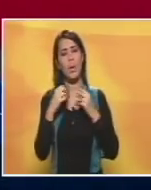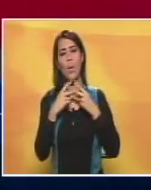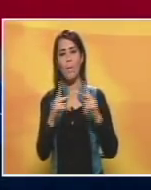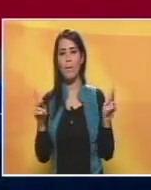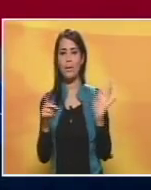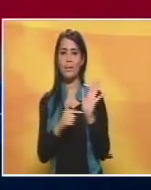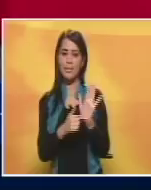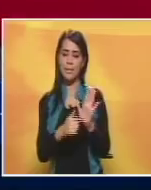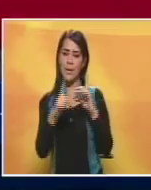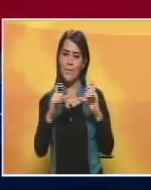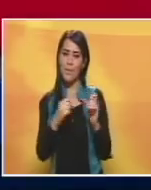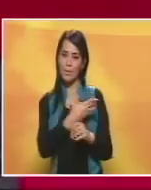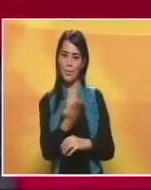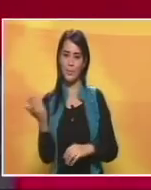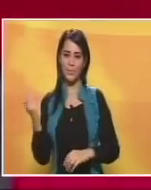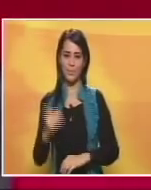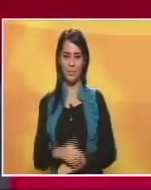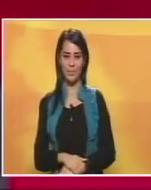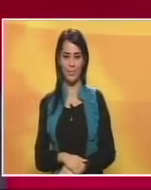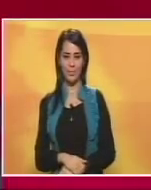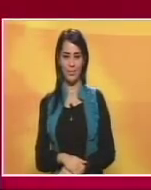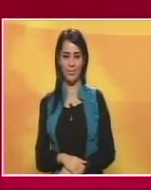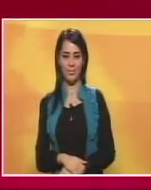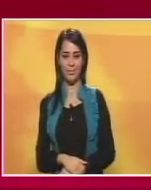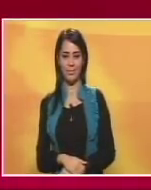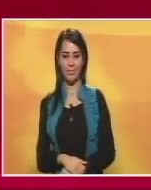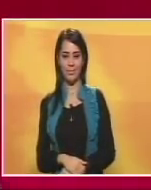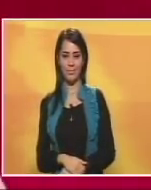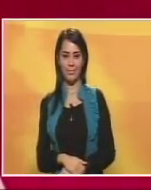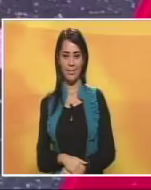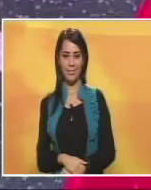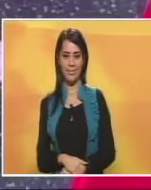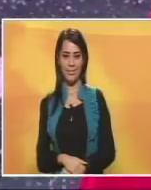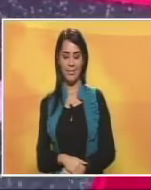esta imagen con todos ustedes.